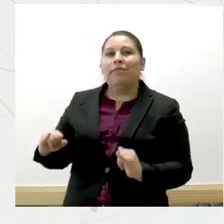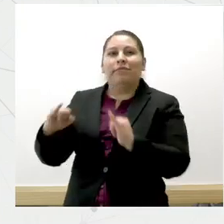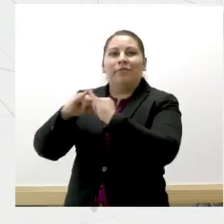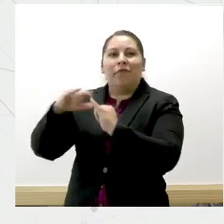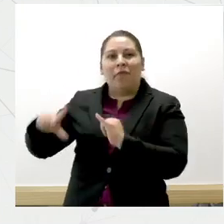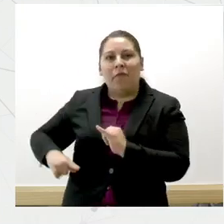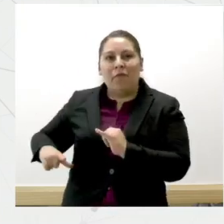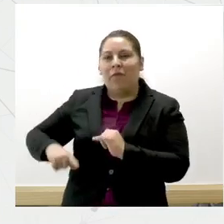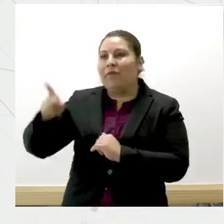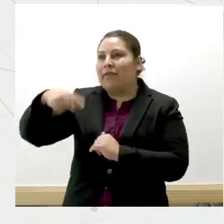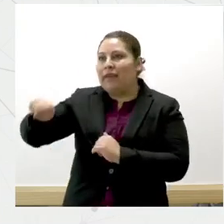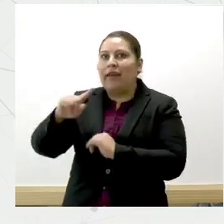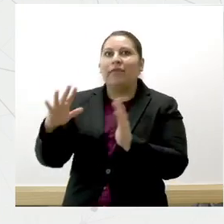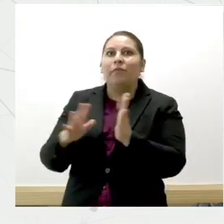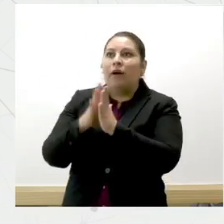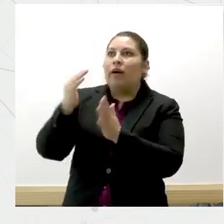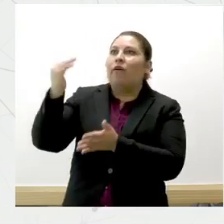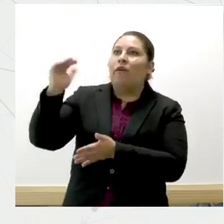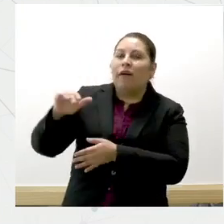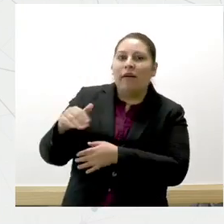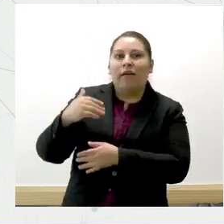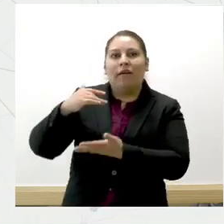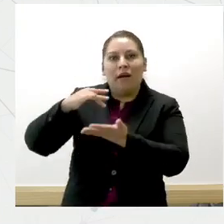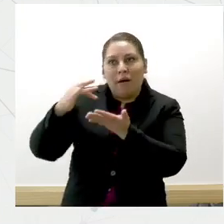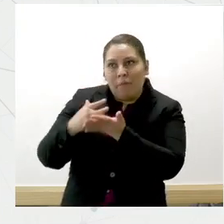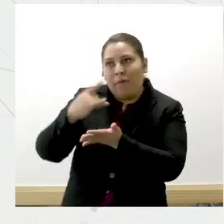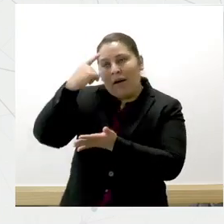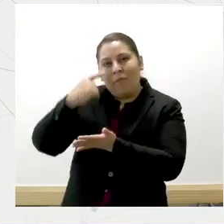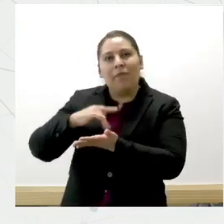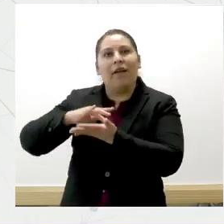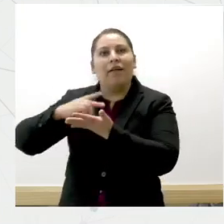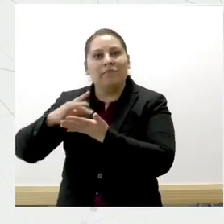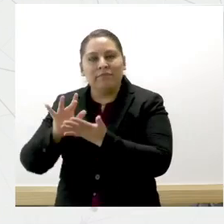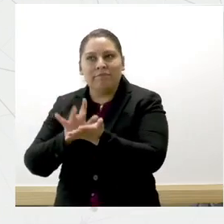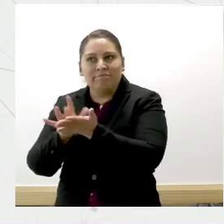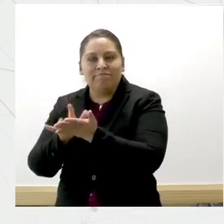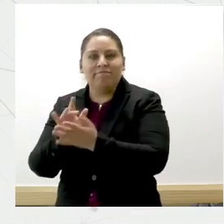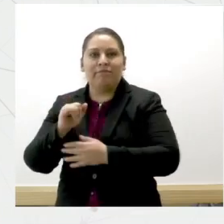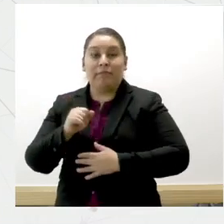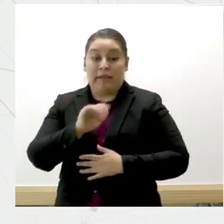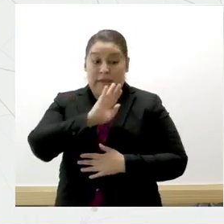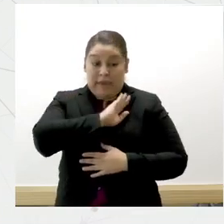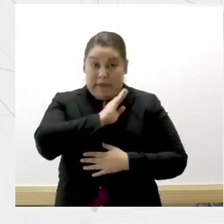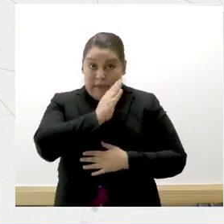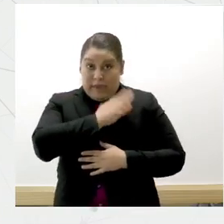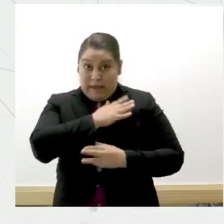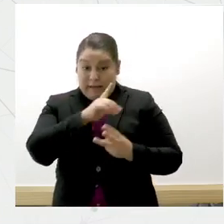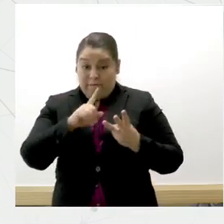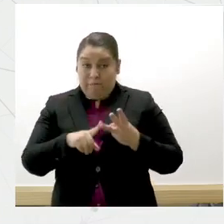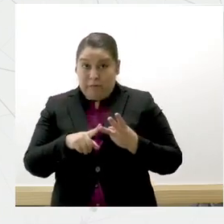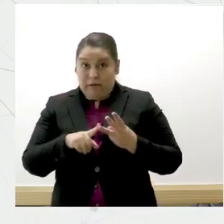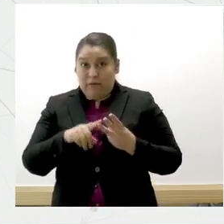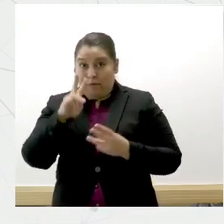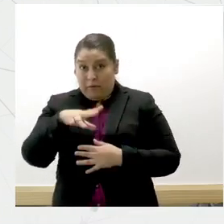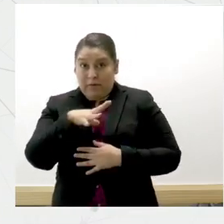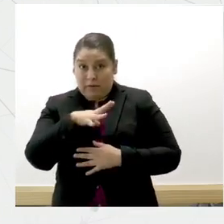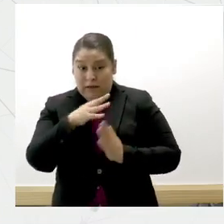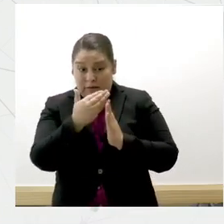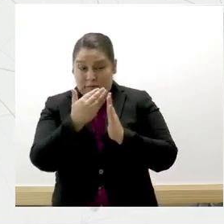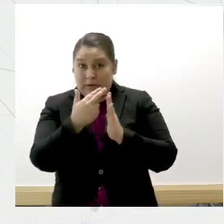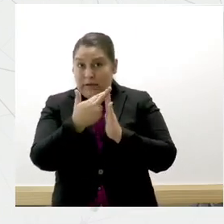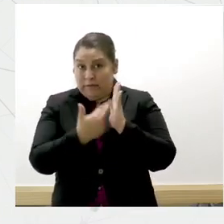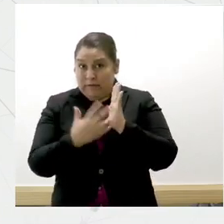nuestra participación en este tipo de instituciones. Y sobre si en España se han adoptado este tipo de medidas, evidentemente tenemos, por una